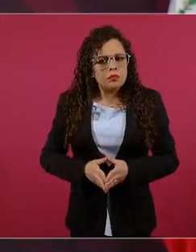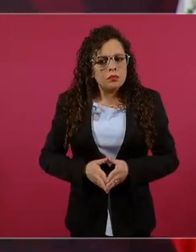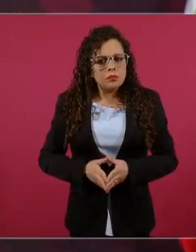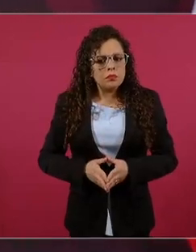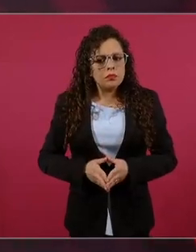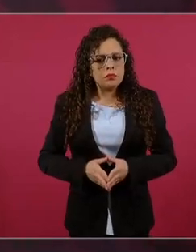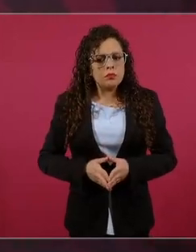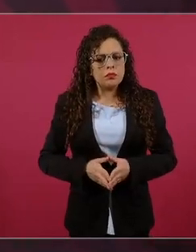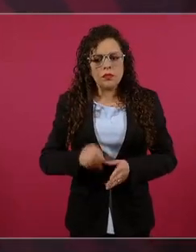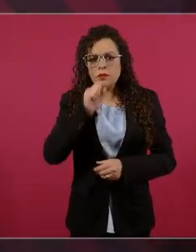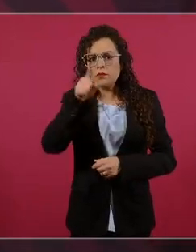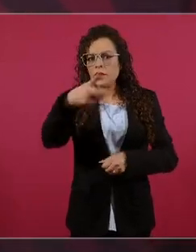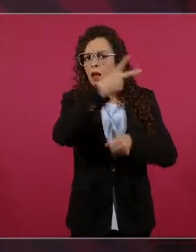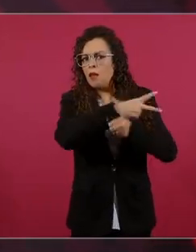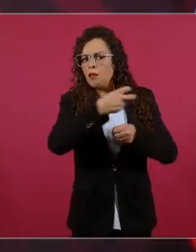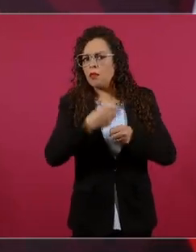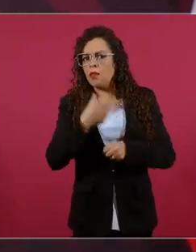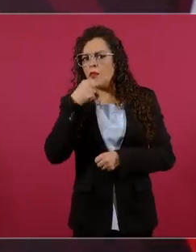el del PAN,